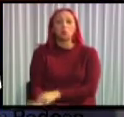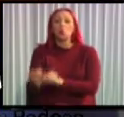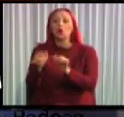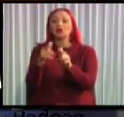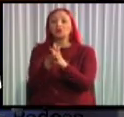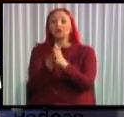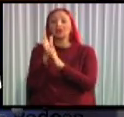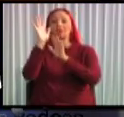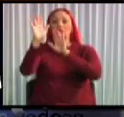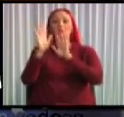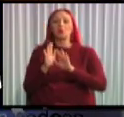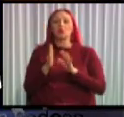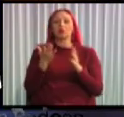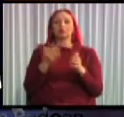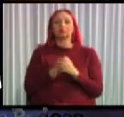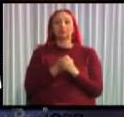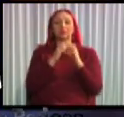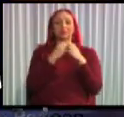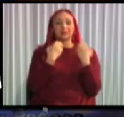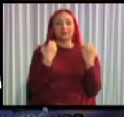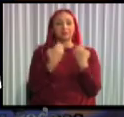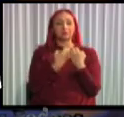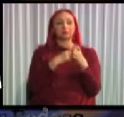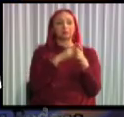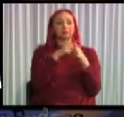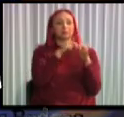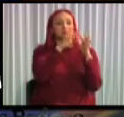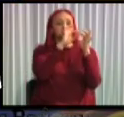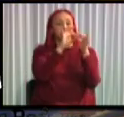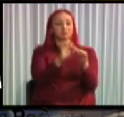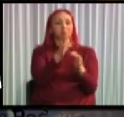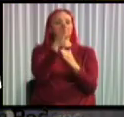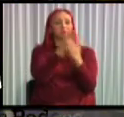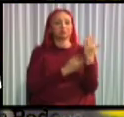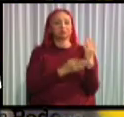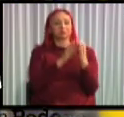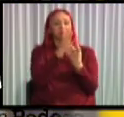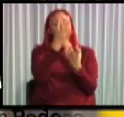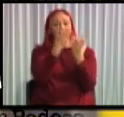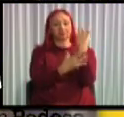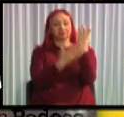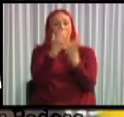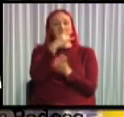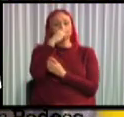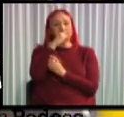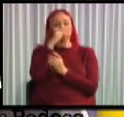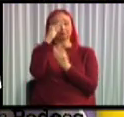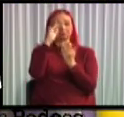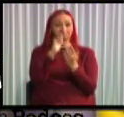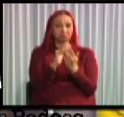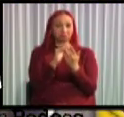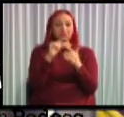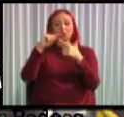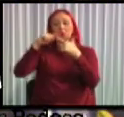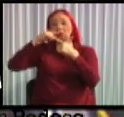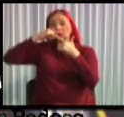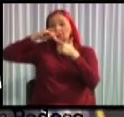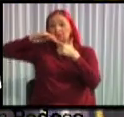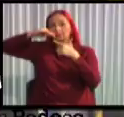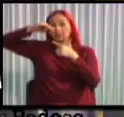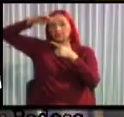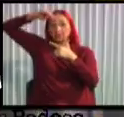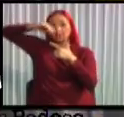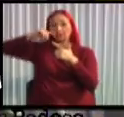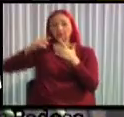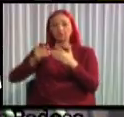quiero ser el portero del equipo. Vamos a estar rifando algunos guantes, unos son para niños más pequeños, otros para niños más